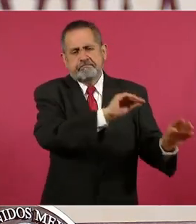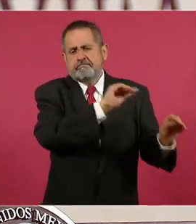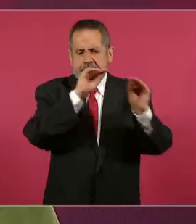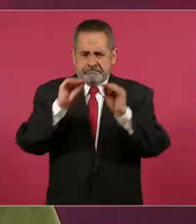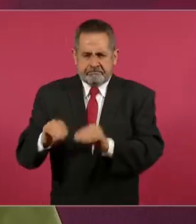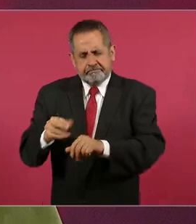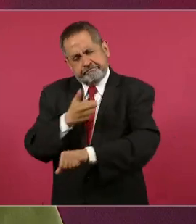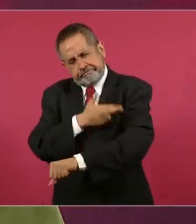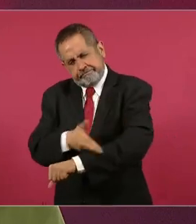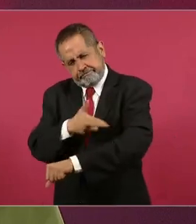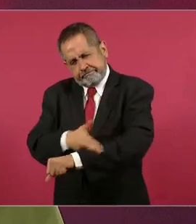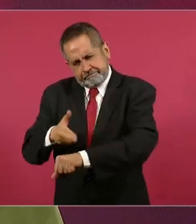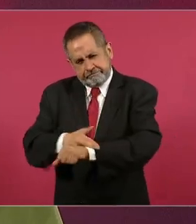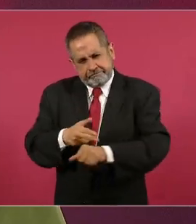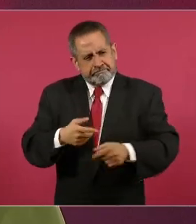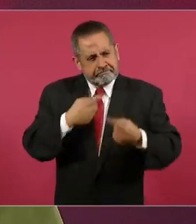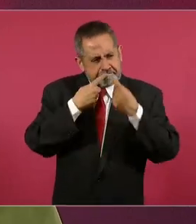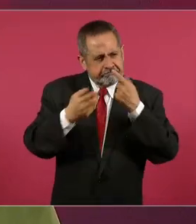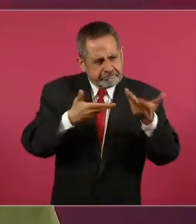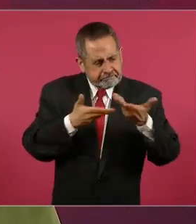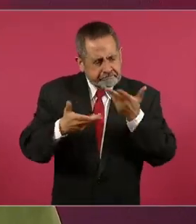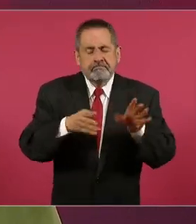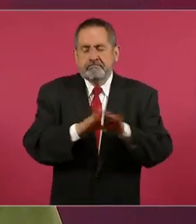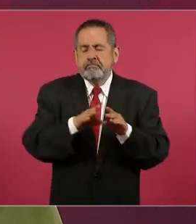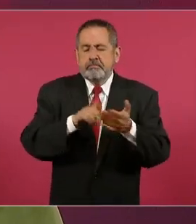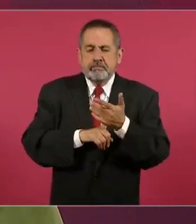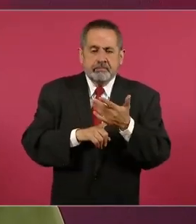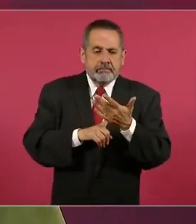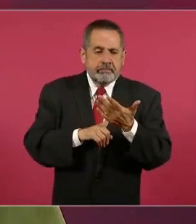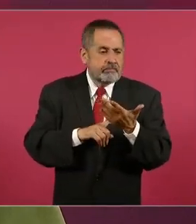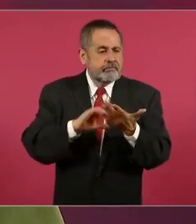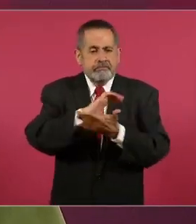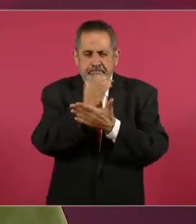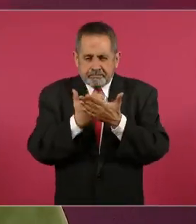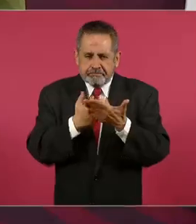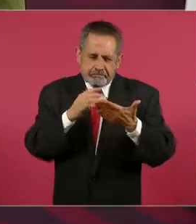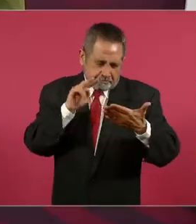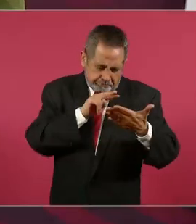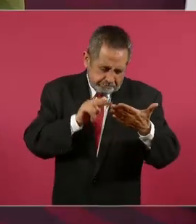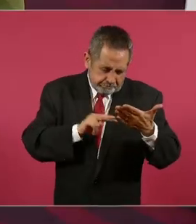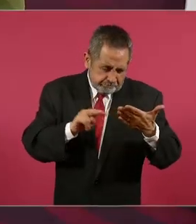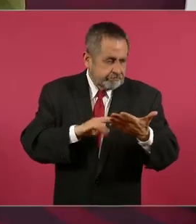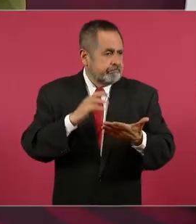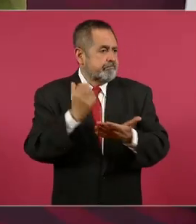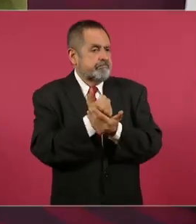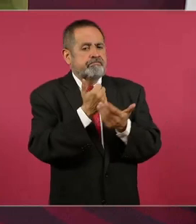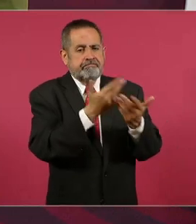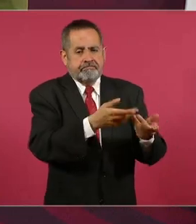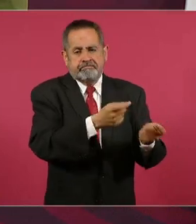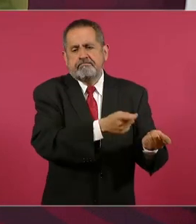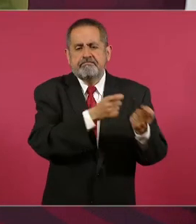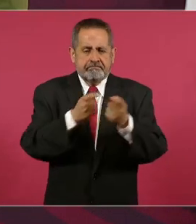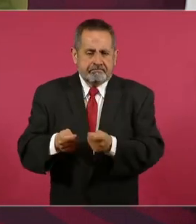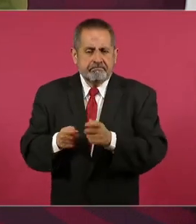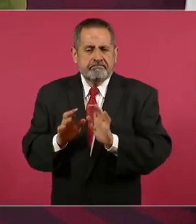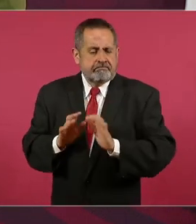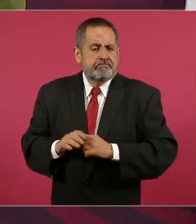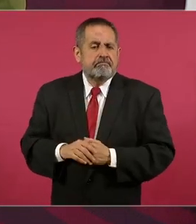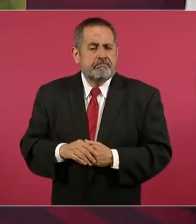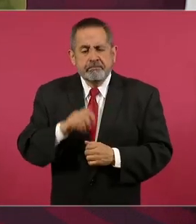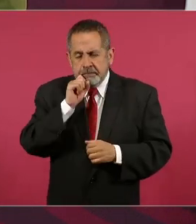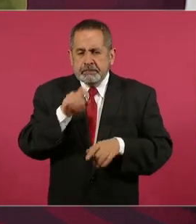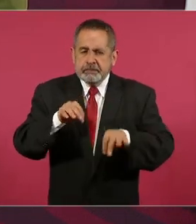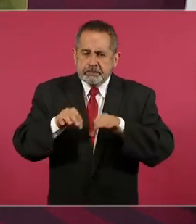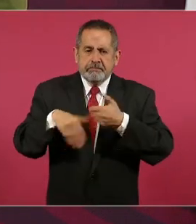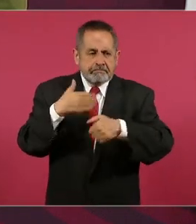hicimos todo un procedimiento de licitación donde fue la ganadora, y hemos estado